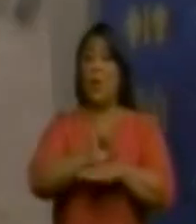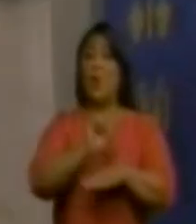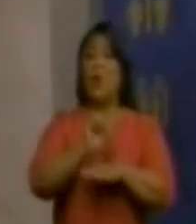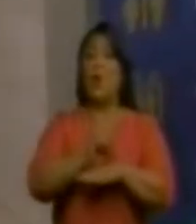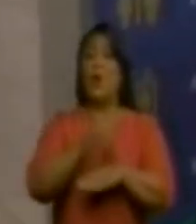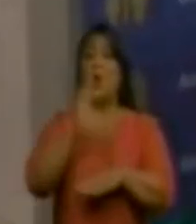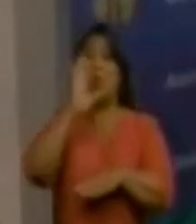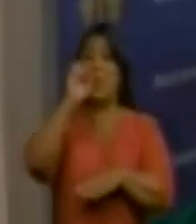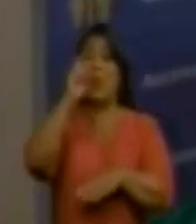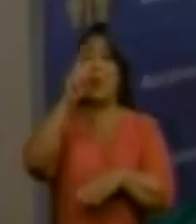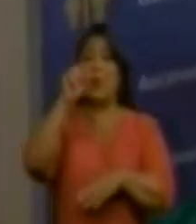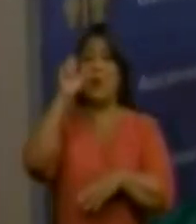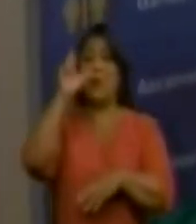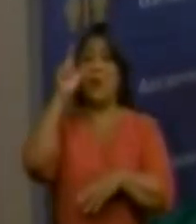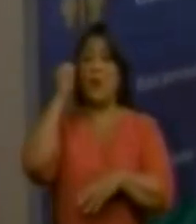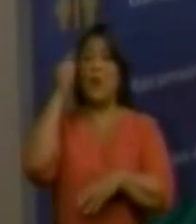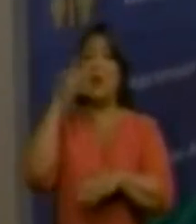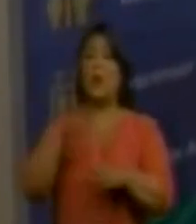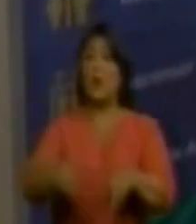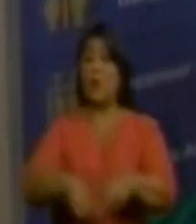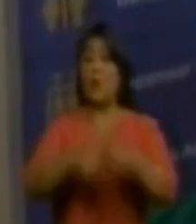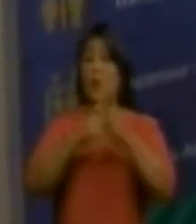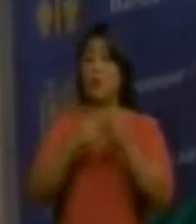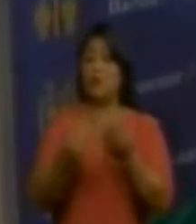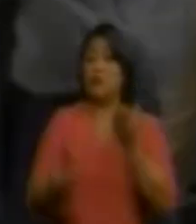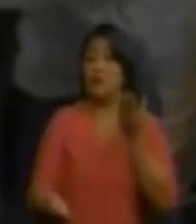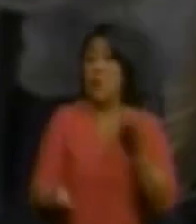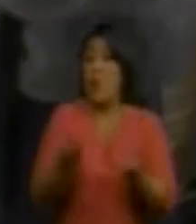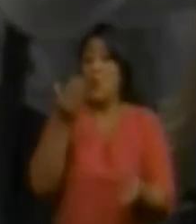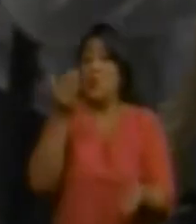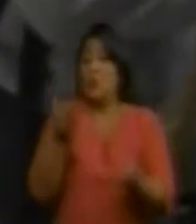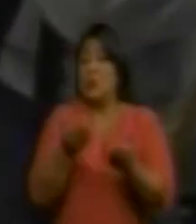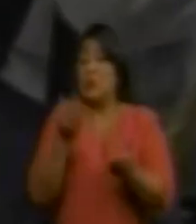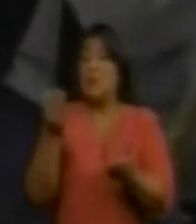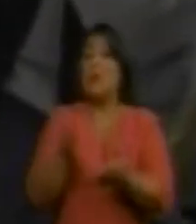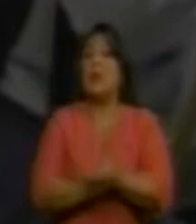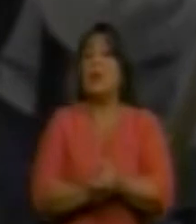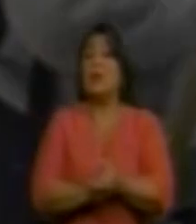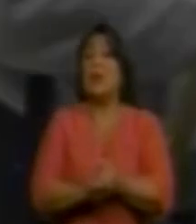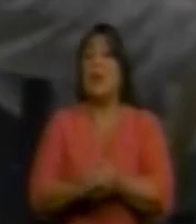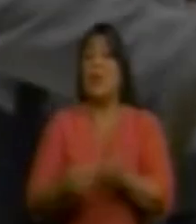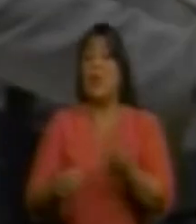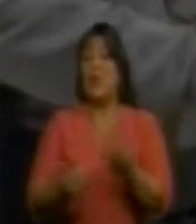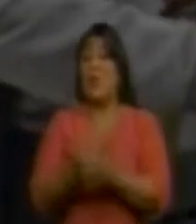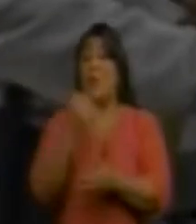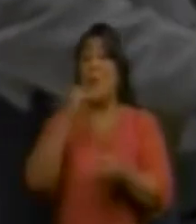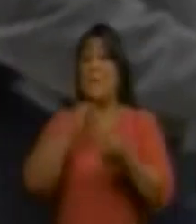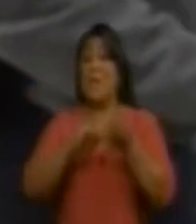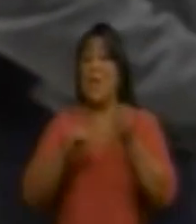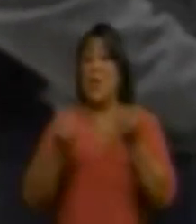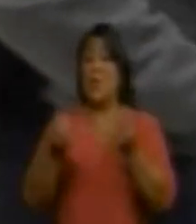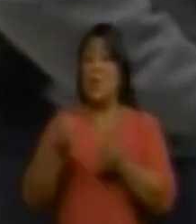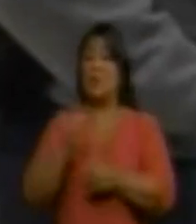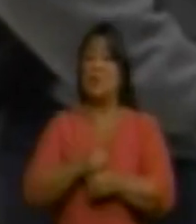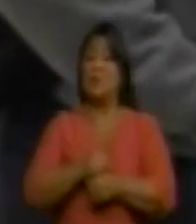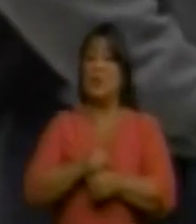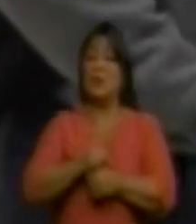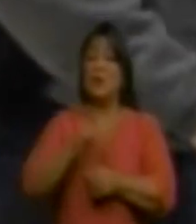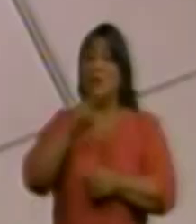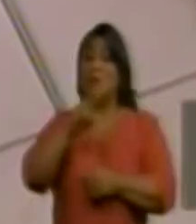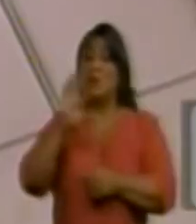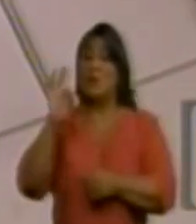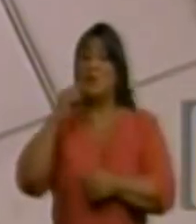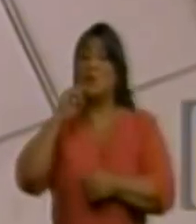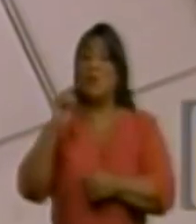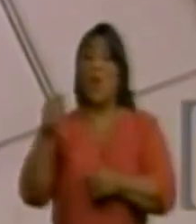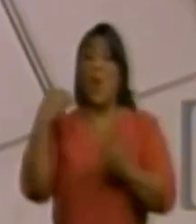en Tababela, acción que se implementó ante una posible llegada de la nueva cepa COVID-19. Hoy llegó al país un